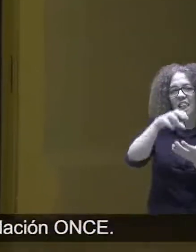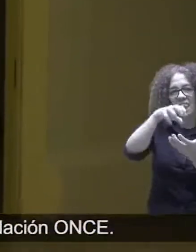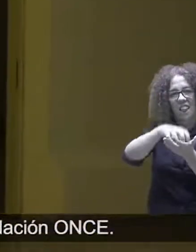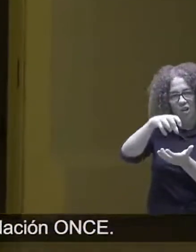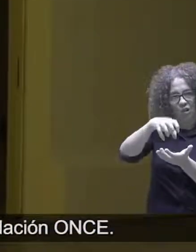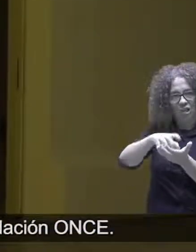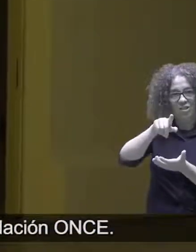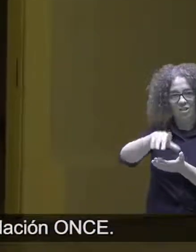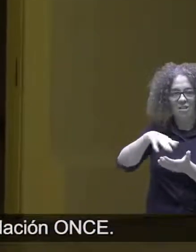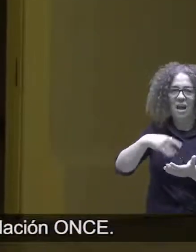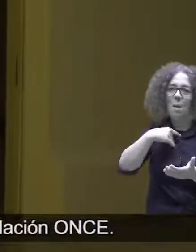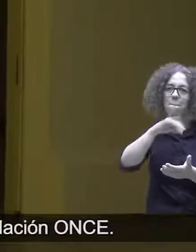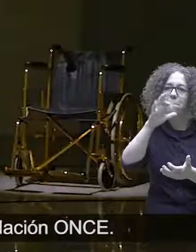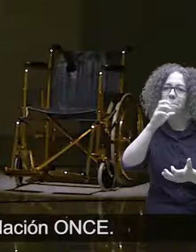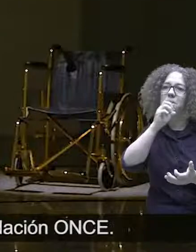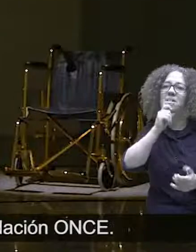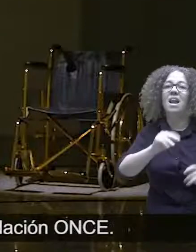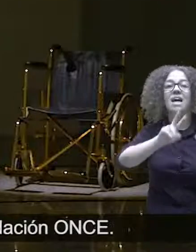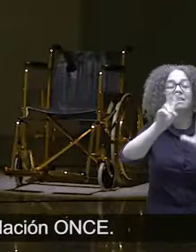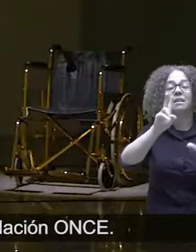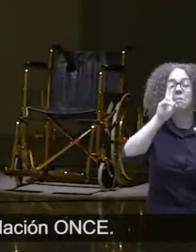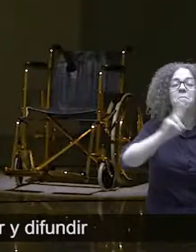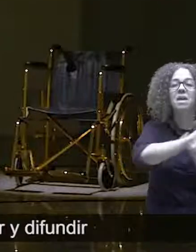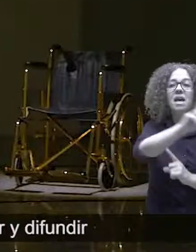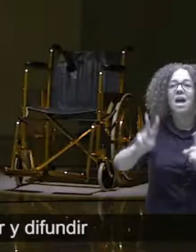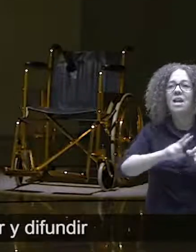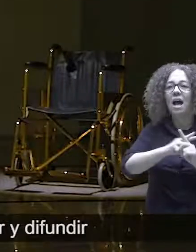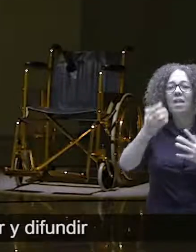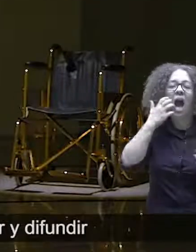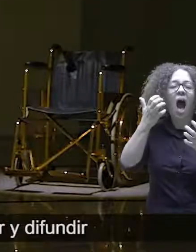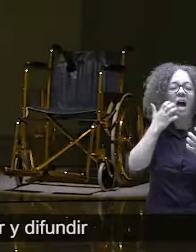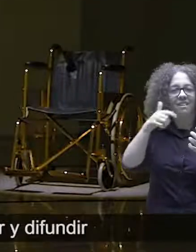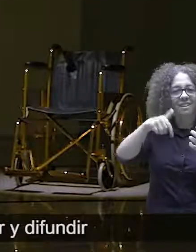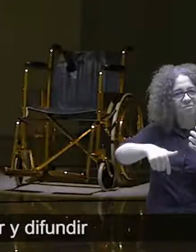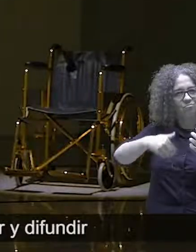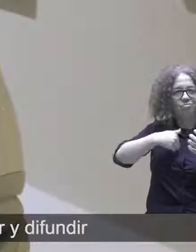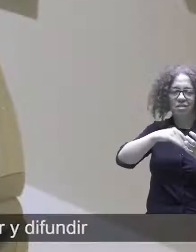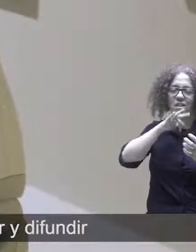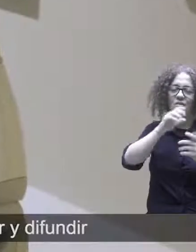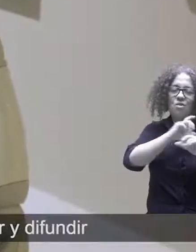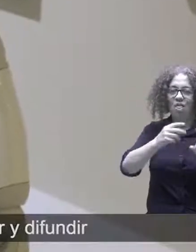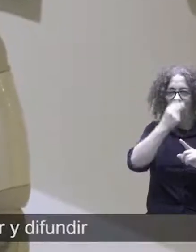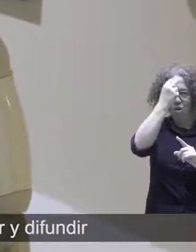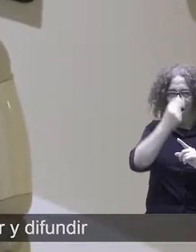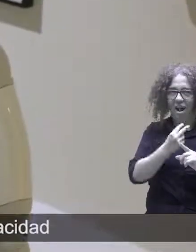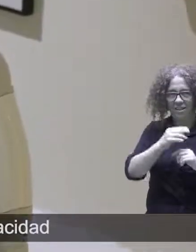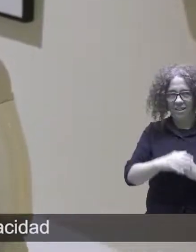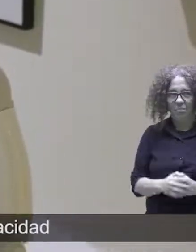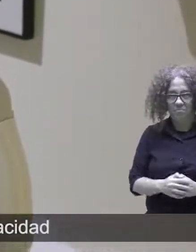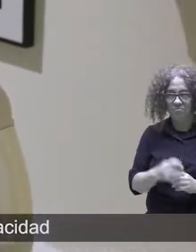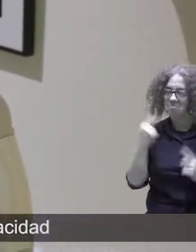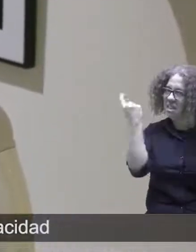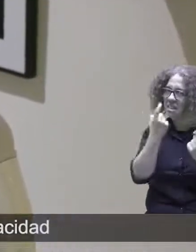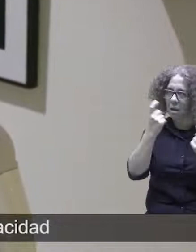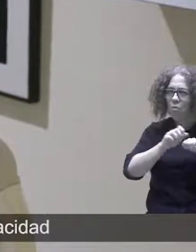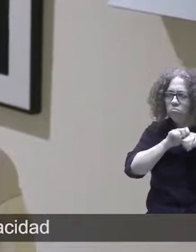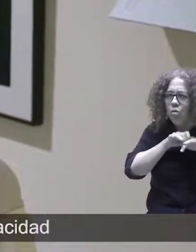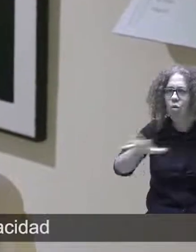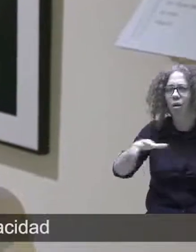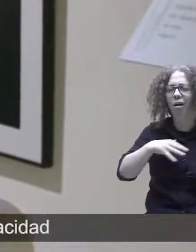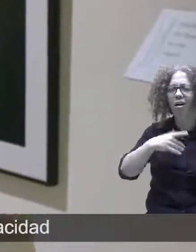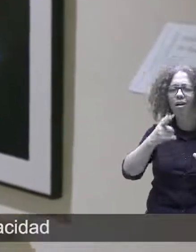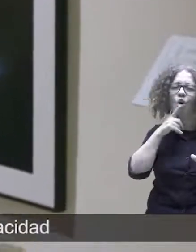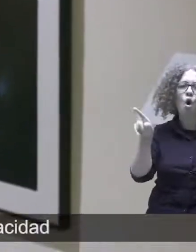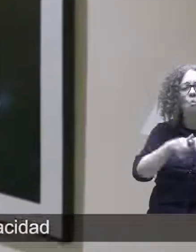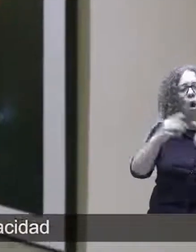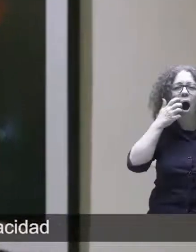la 7ª Bienal de Arte Contemporáneo de Fundación 11. Se trata de un proyecto que pretende reconocer y difundir la obra de artistas